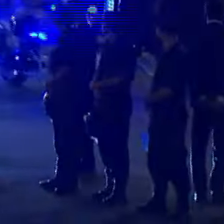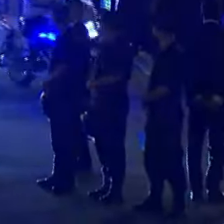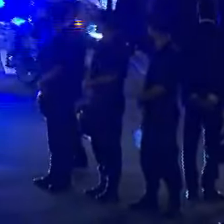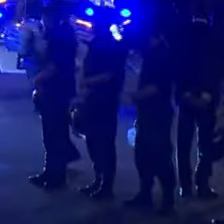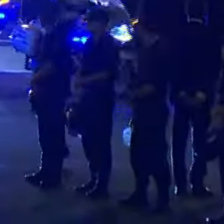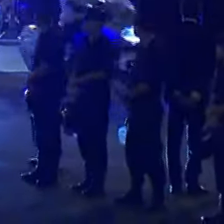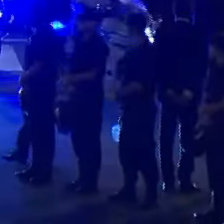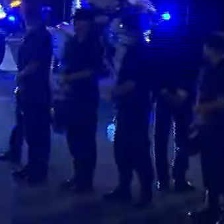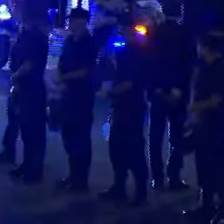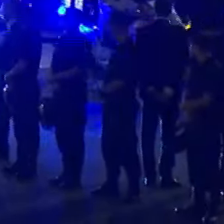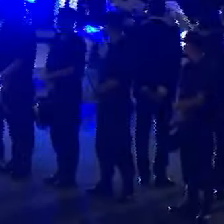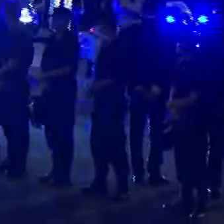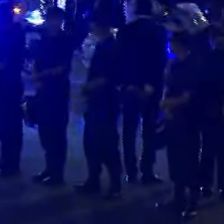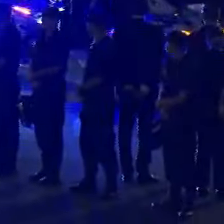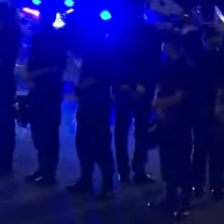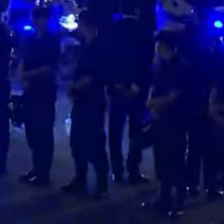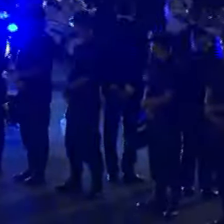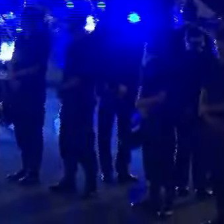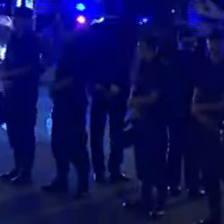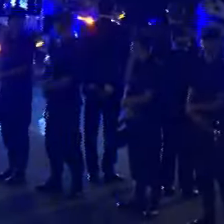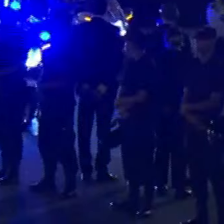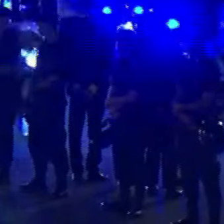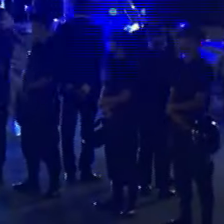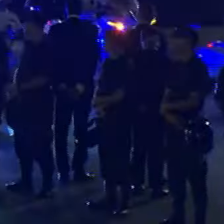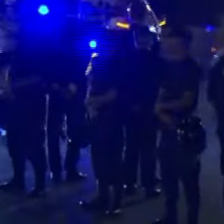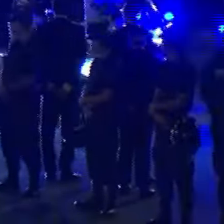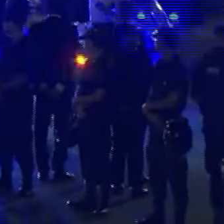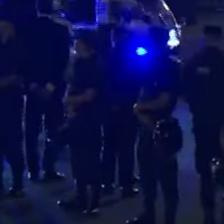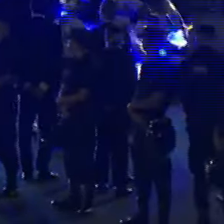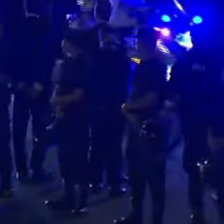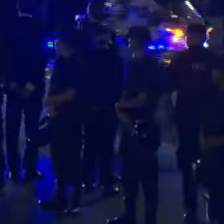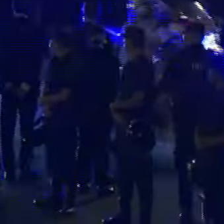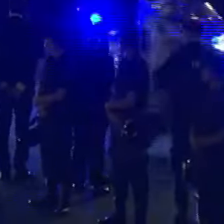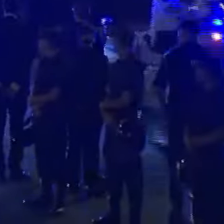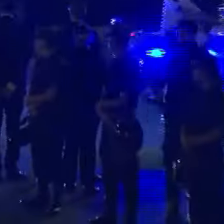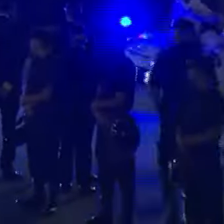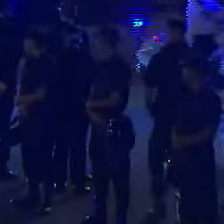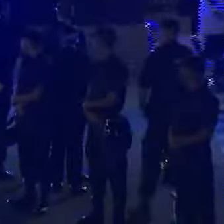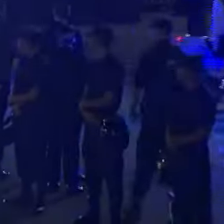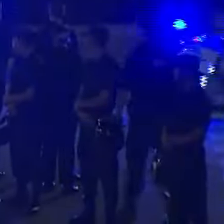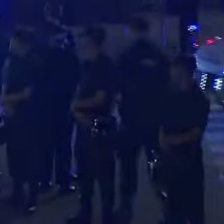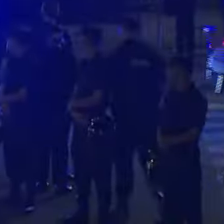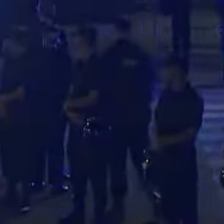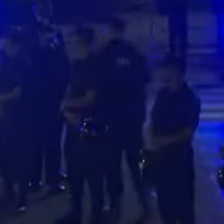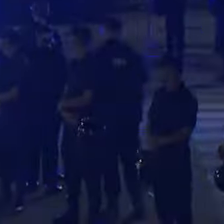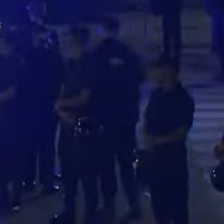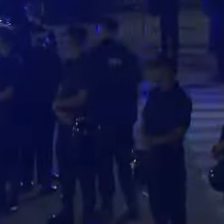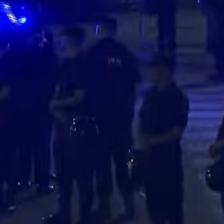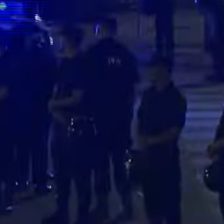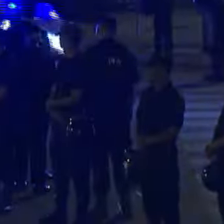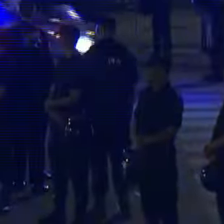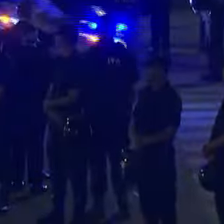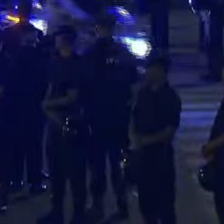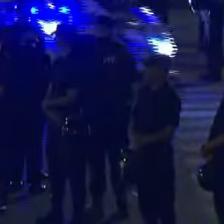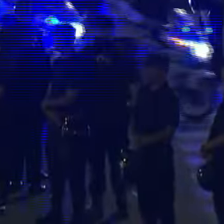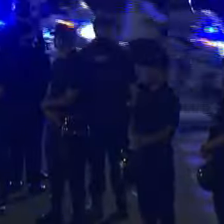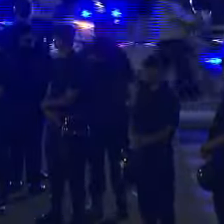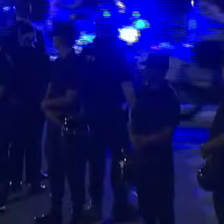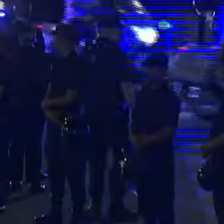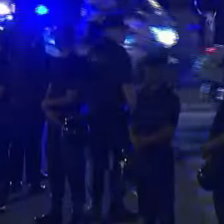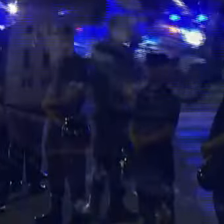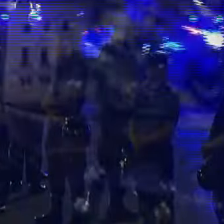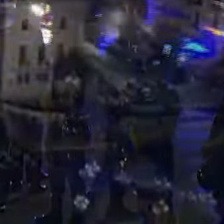General José de San Martín, ya se encuentra en la zona de explanada de este